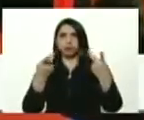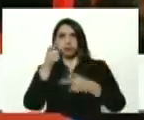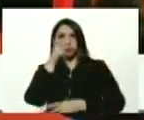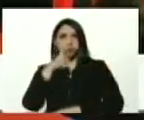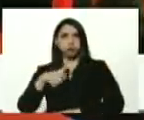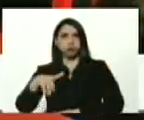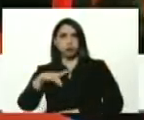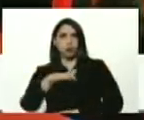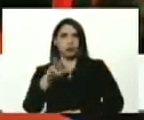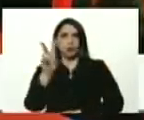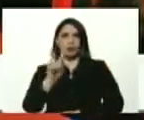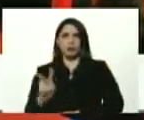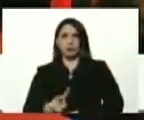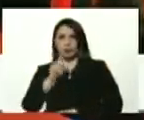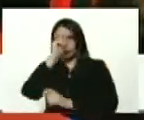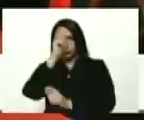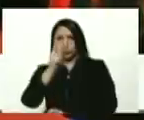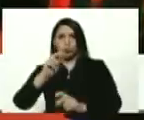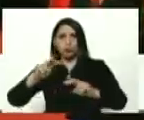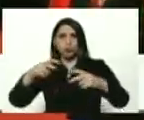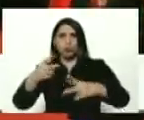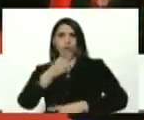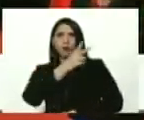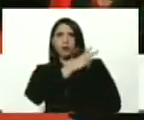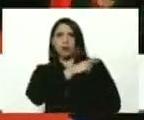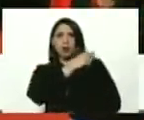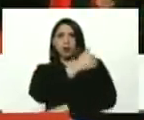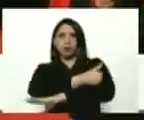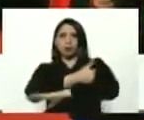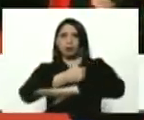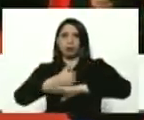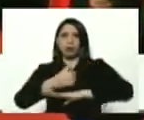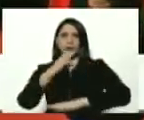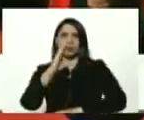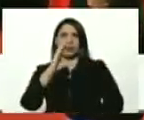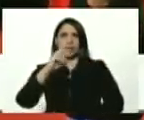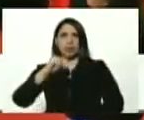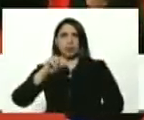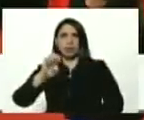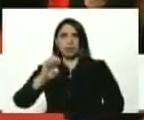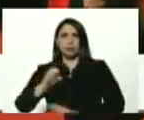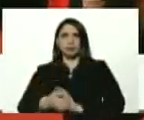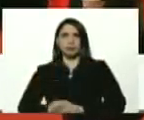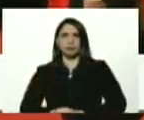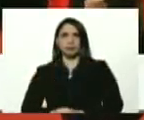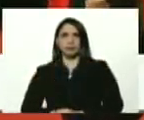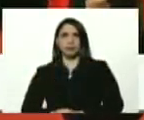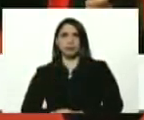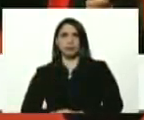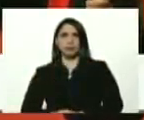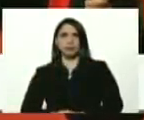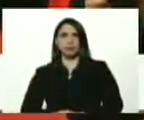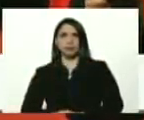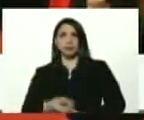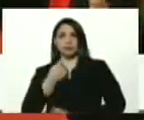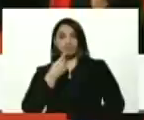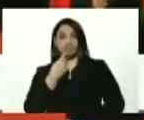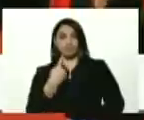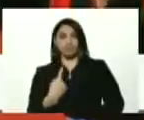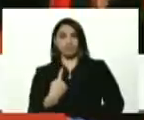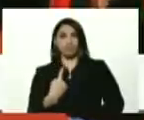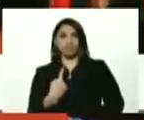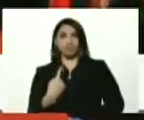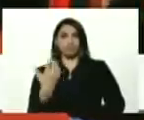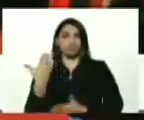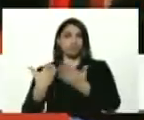ha designado una nueva junta, tenemos nuevas autoridades del ente comicial. Decíamos